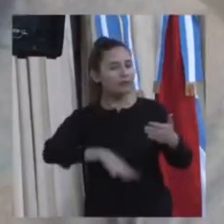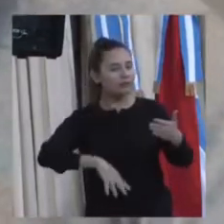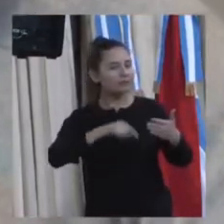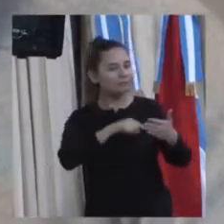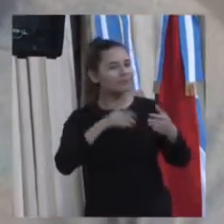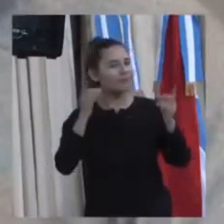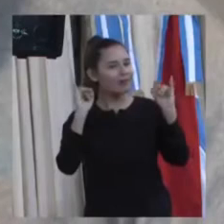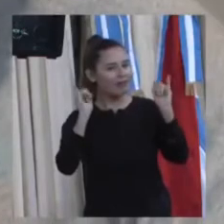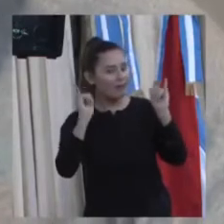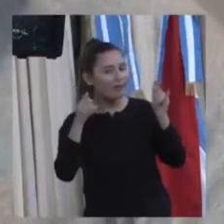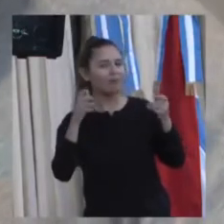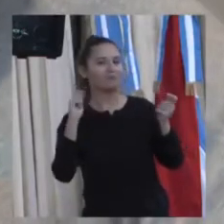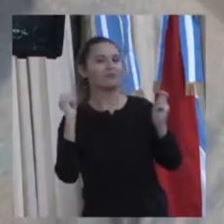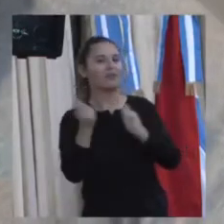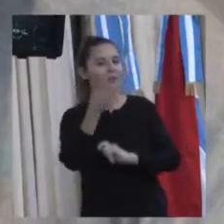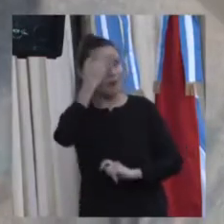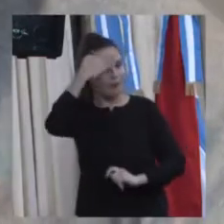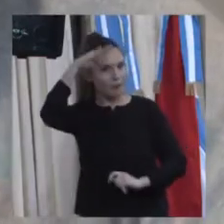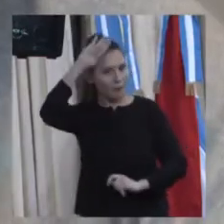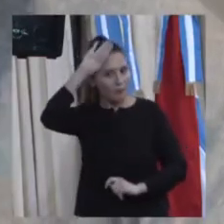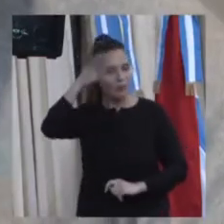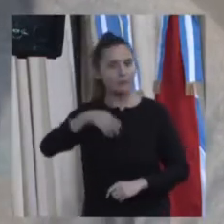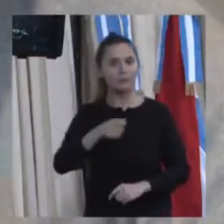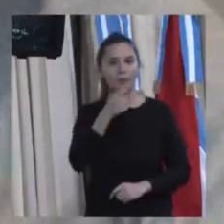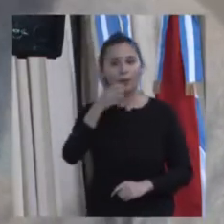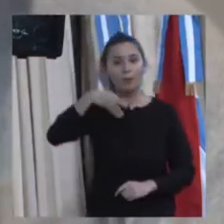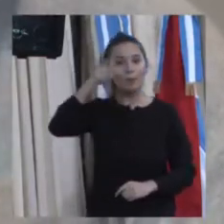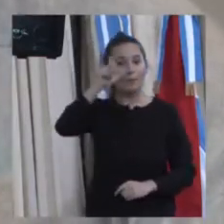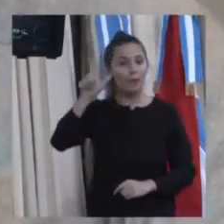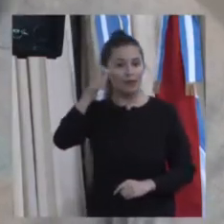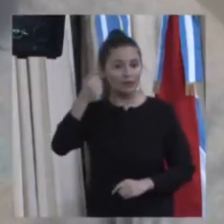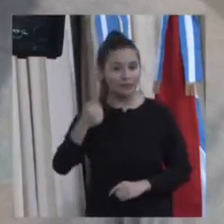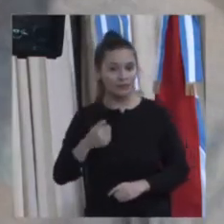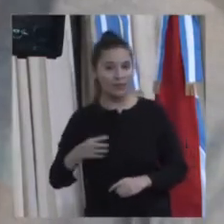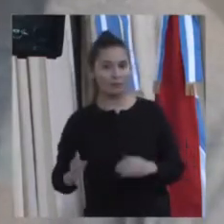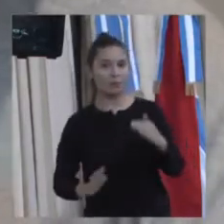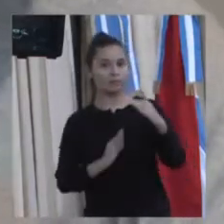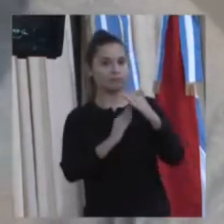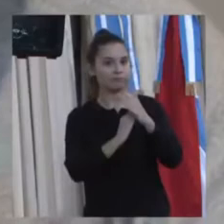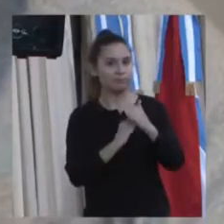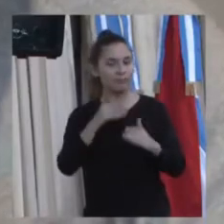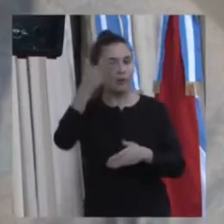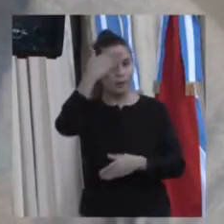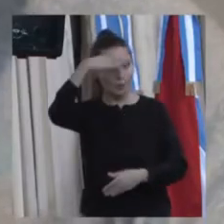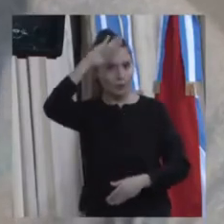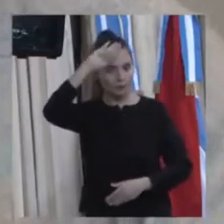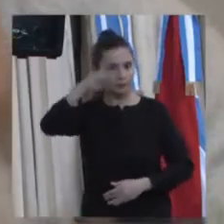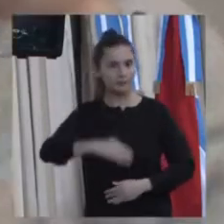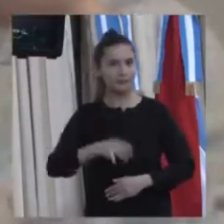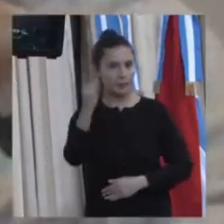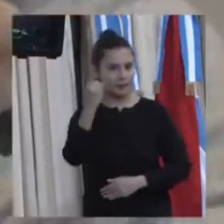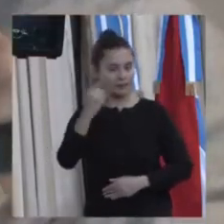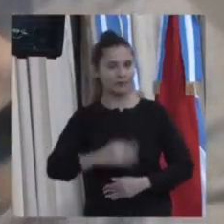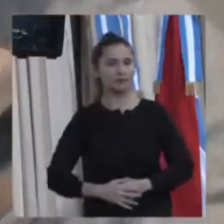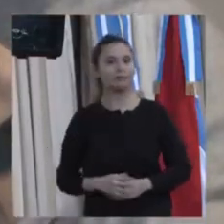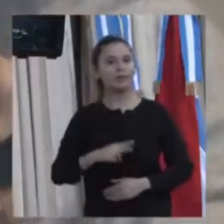¿no?, reformista cubano Julio Antonio Mella, ¿no?, dirigente estudiantil de la Universidad de La Habana en Cuba, cuáles eran los